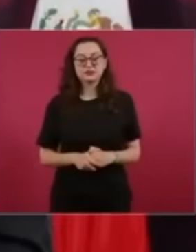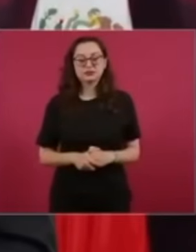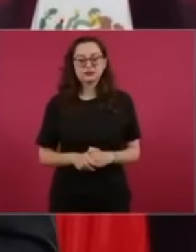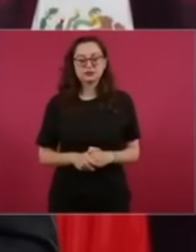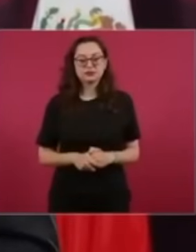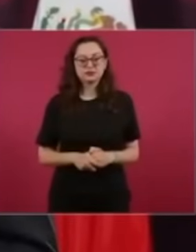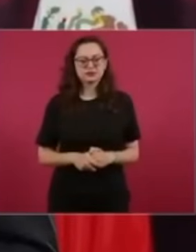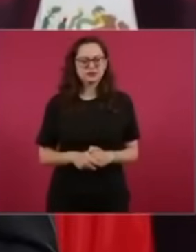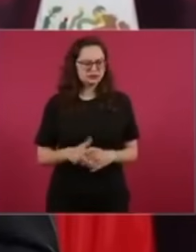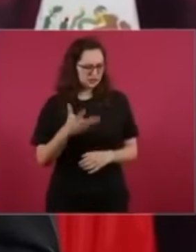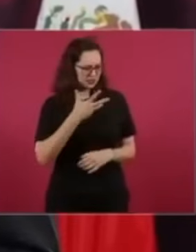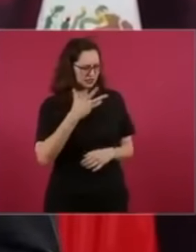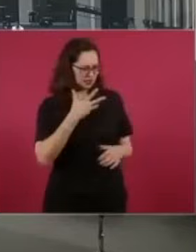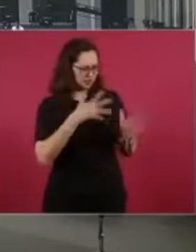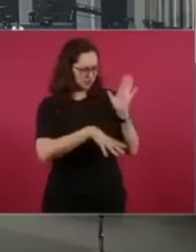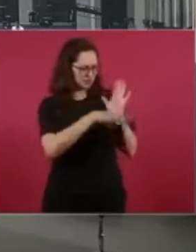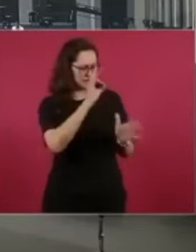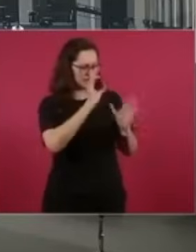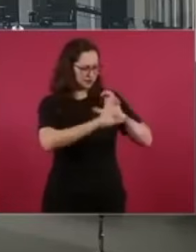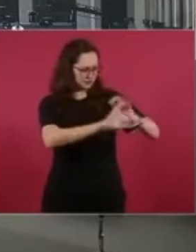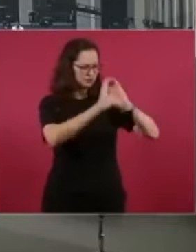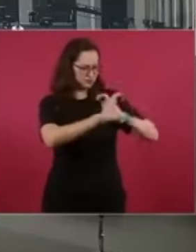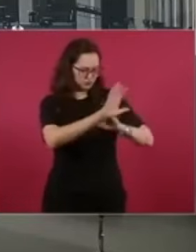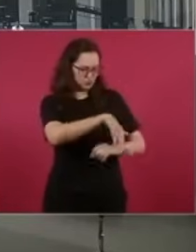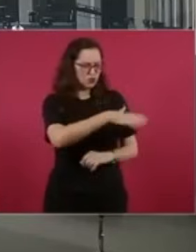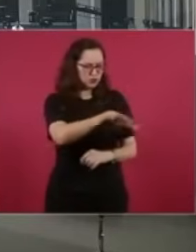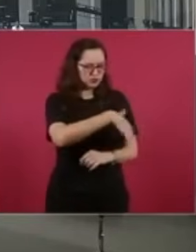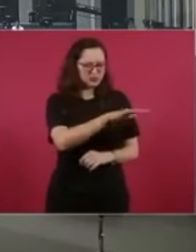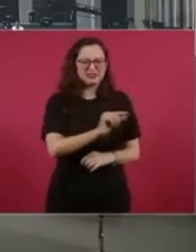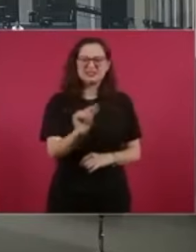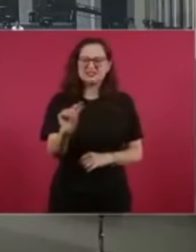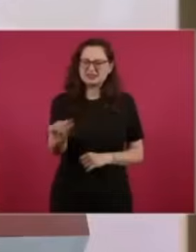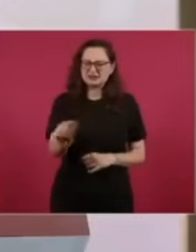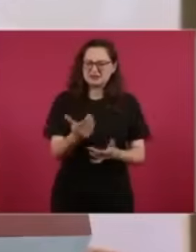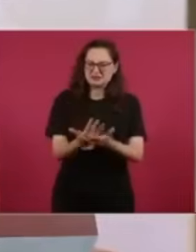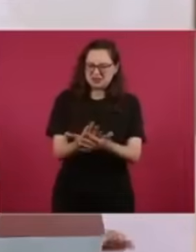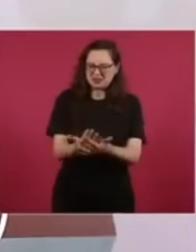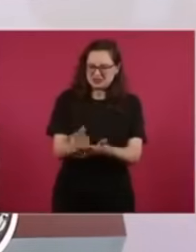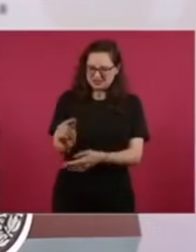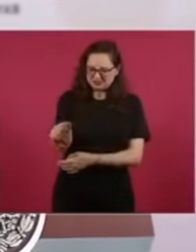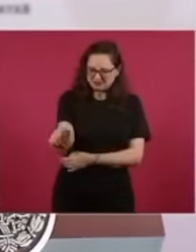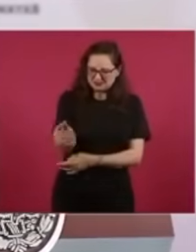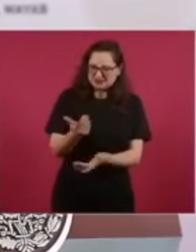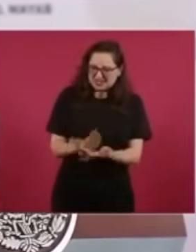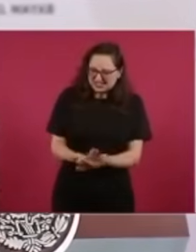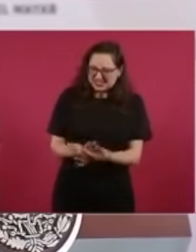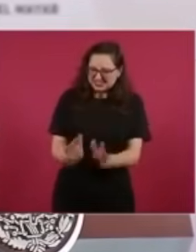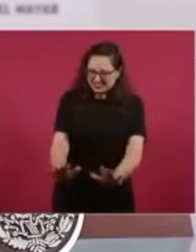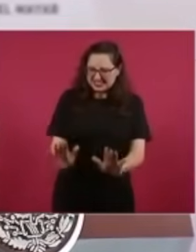A ver si lo escuchamos, ¿no? Presidente. Espérate. No. Claro, vale la pena.